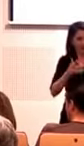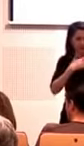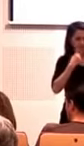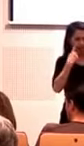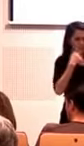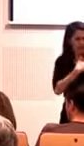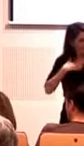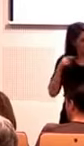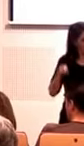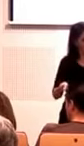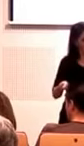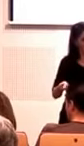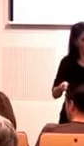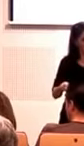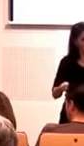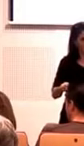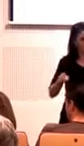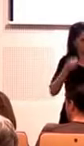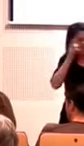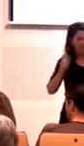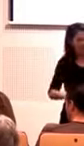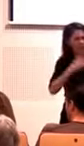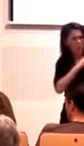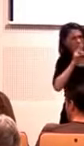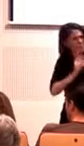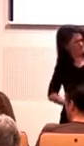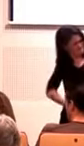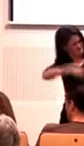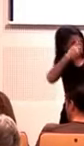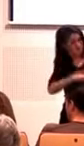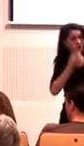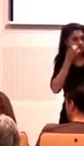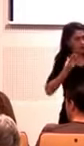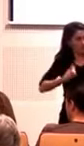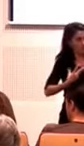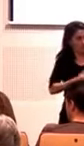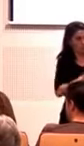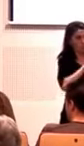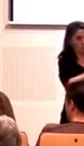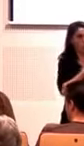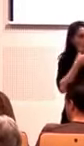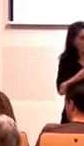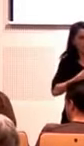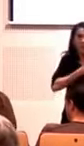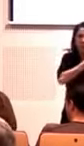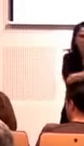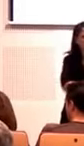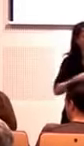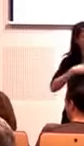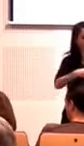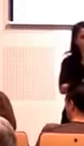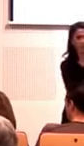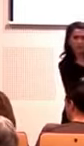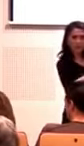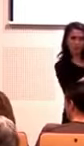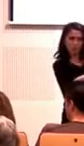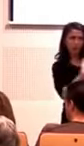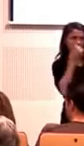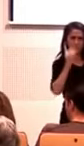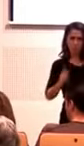esto? Aunque con tu madre te hayas peleado, con la cual estás viviendo, con la cual dependes de ella de todos los días, y te da igual